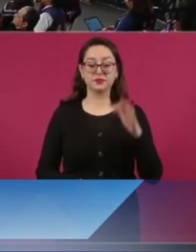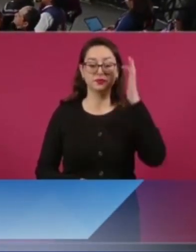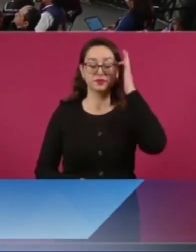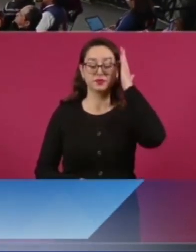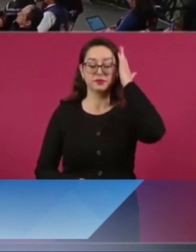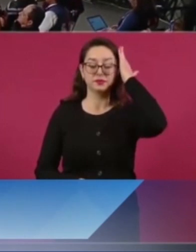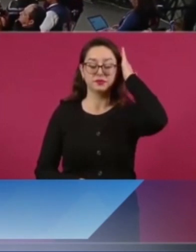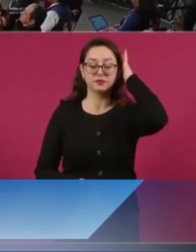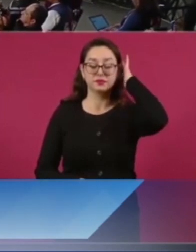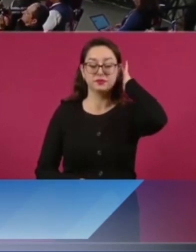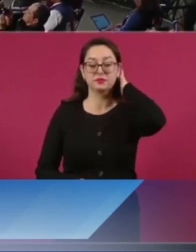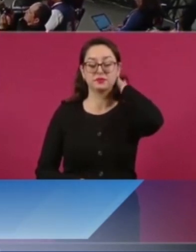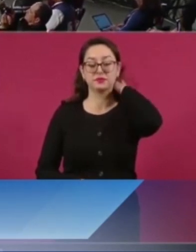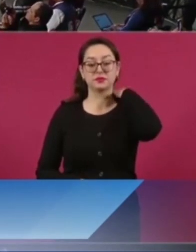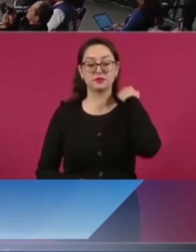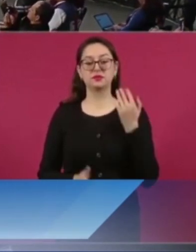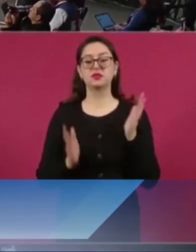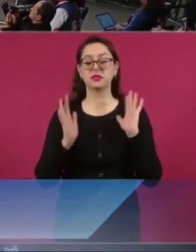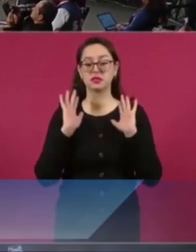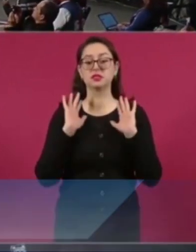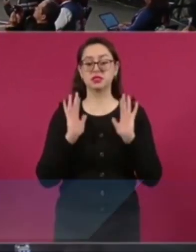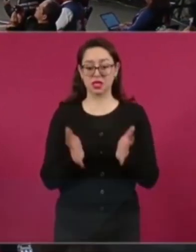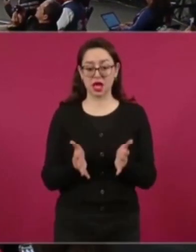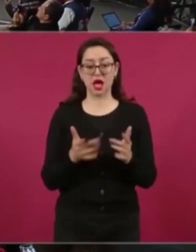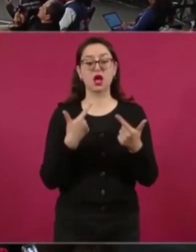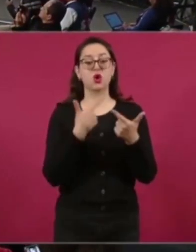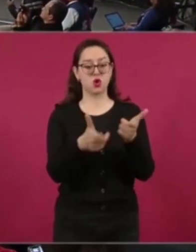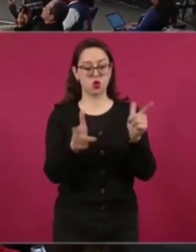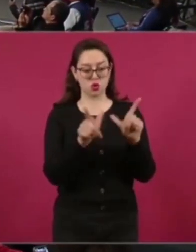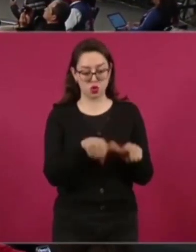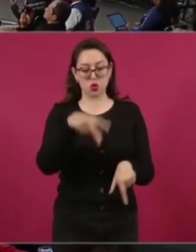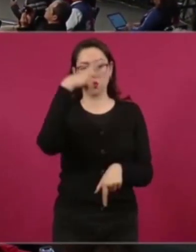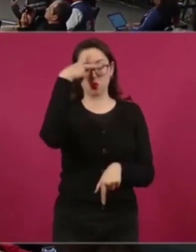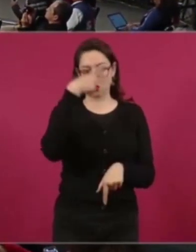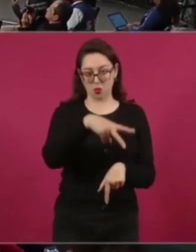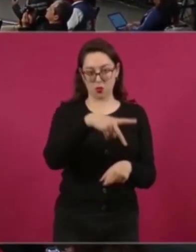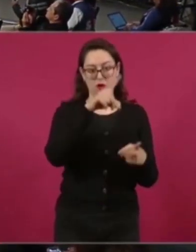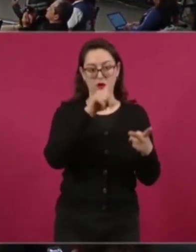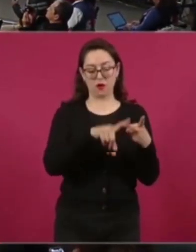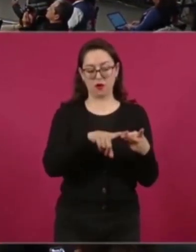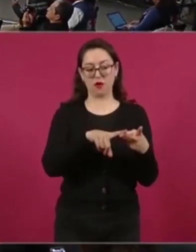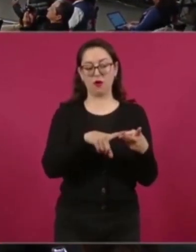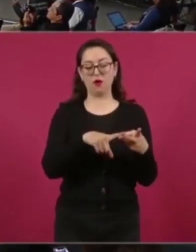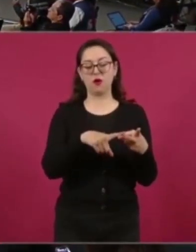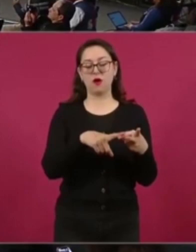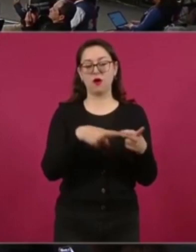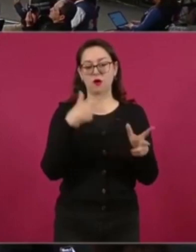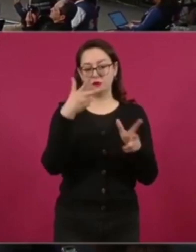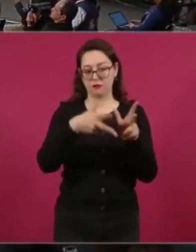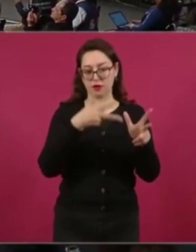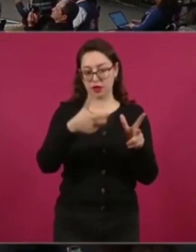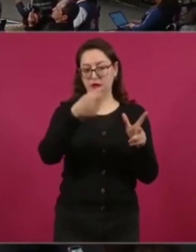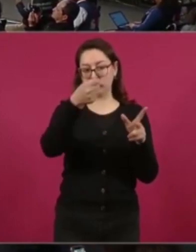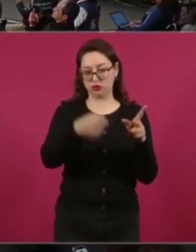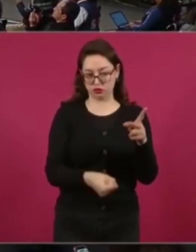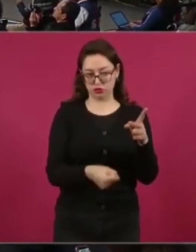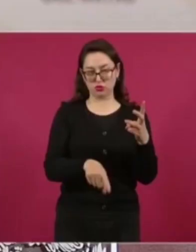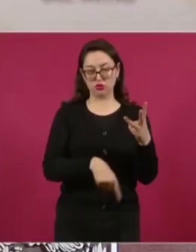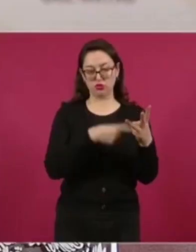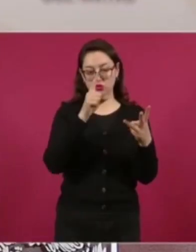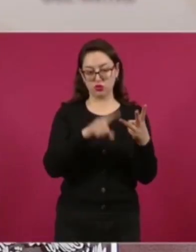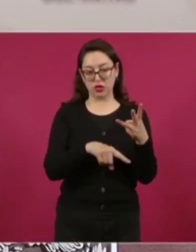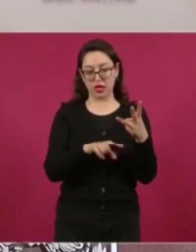tanto del Grupo México, Ferro Sur, bueno, Grupo México, que es Ferrocarril Mexicano, Ferro Sur, y también